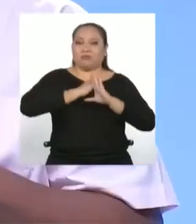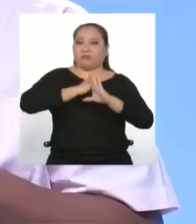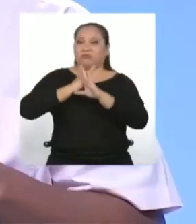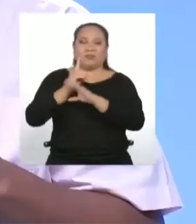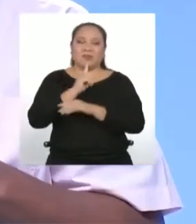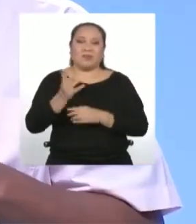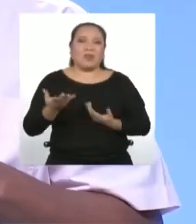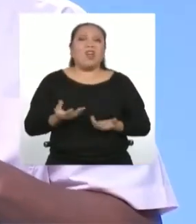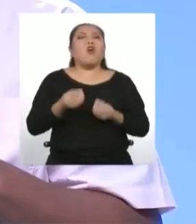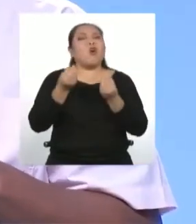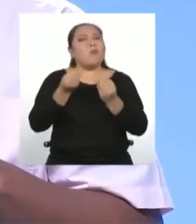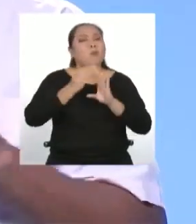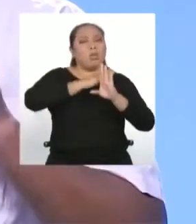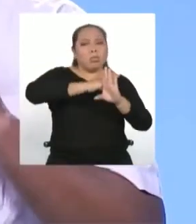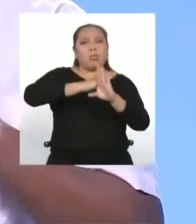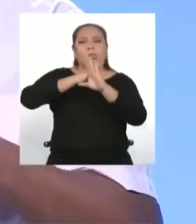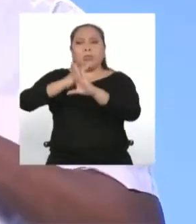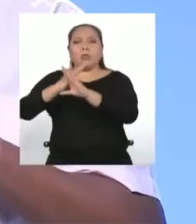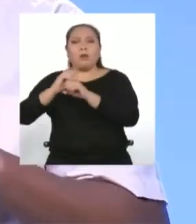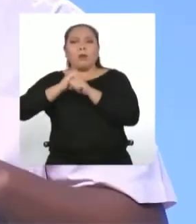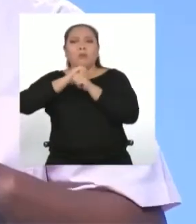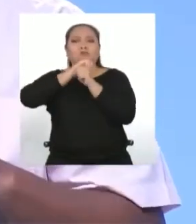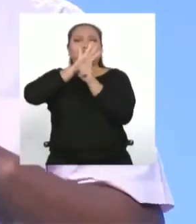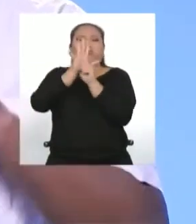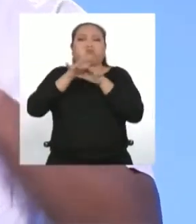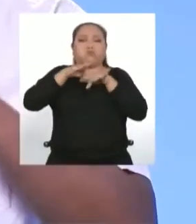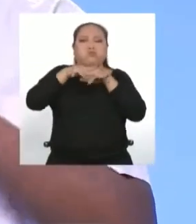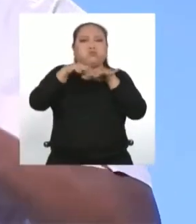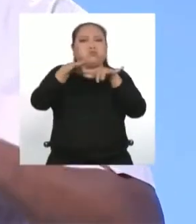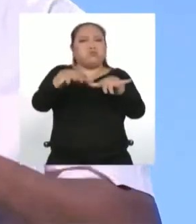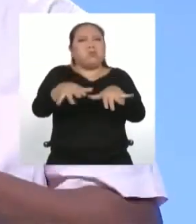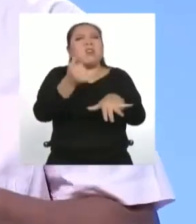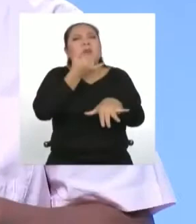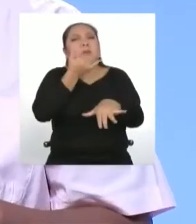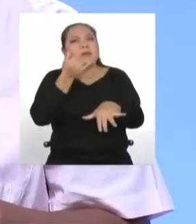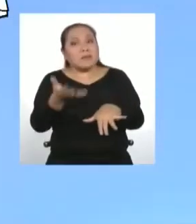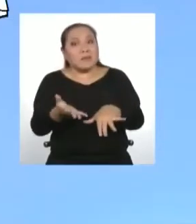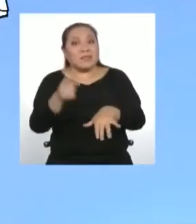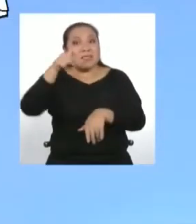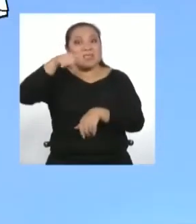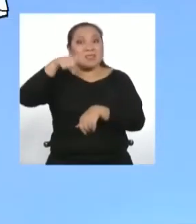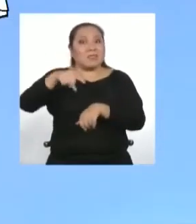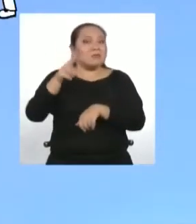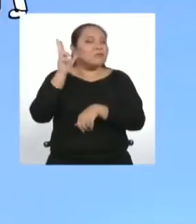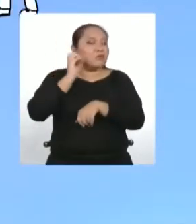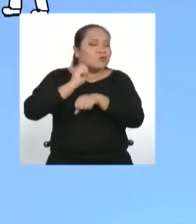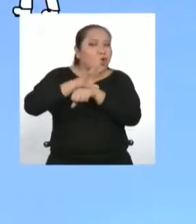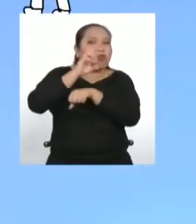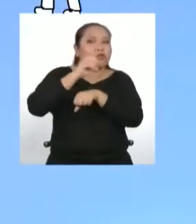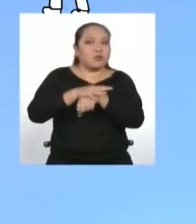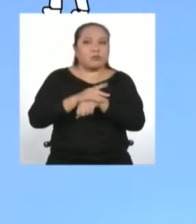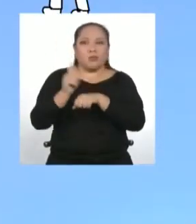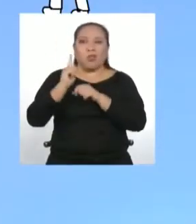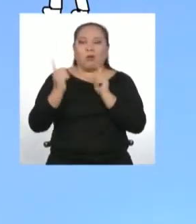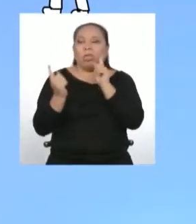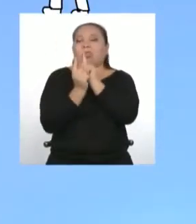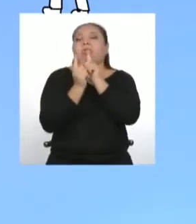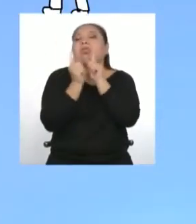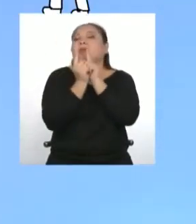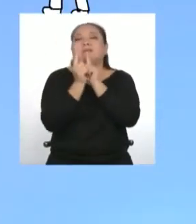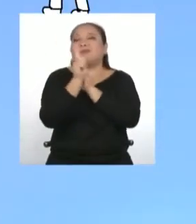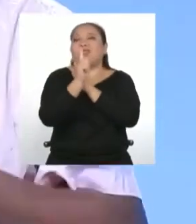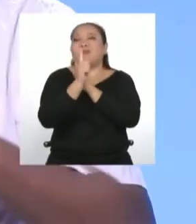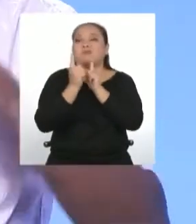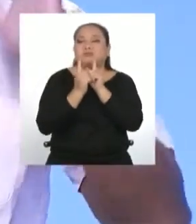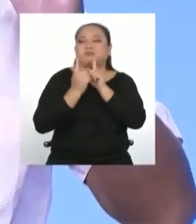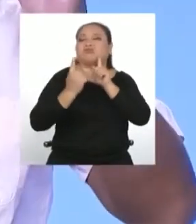para evitar la propagación del virus, se necesita considerar la siguiente recomendación. Evita el contacto cercano con personas portadoras